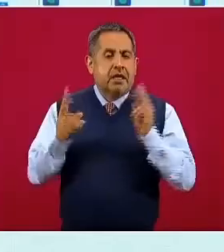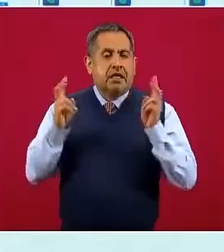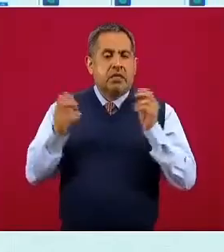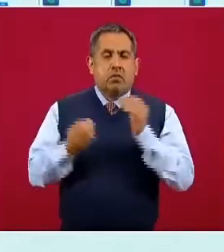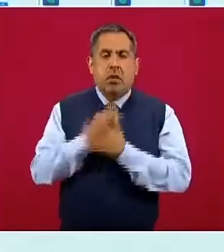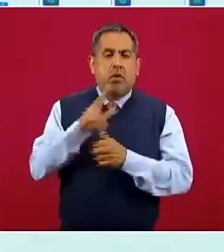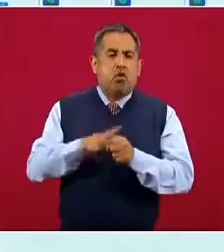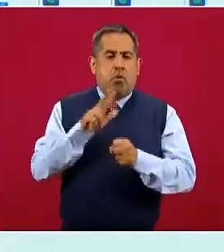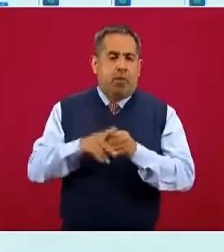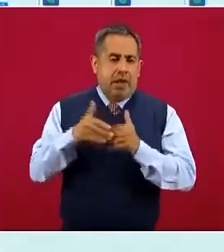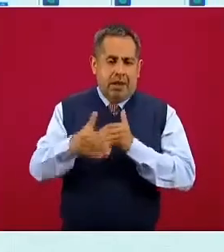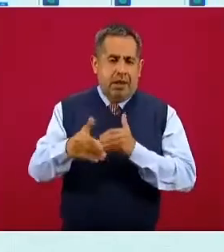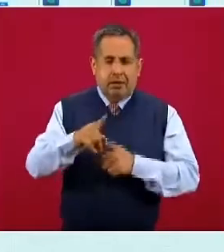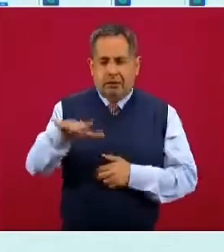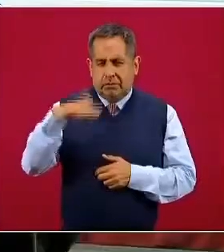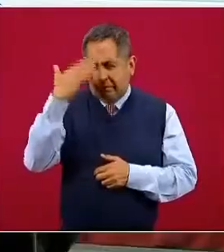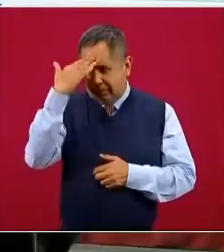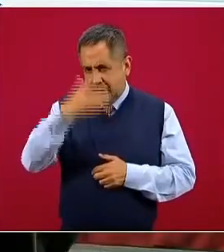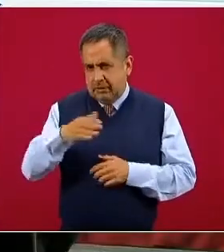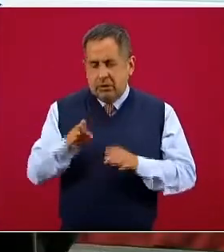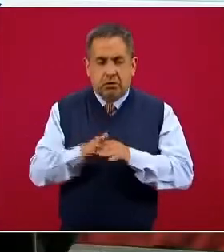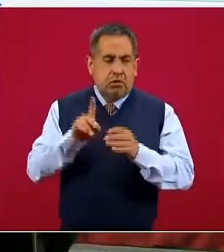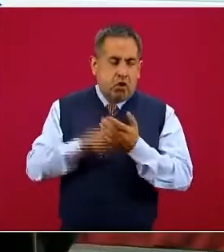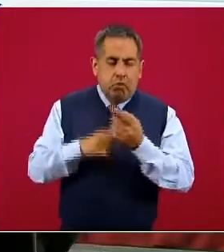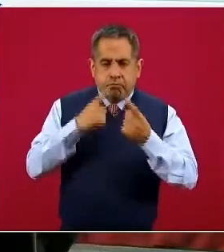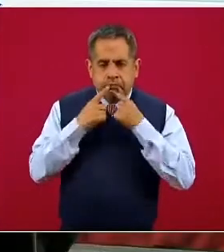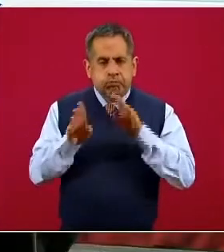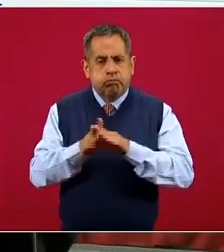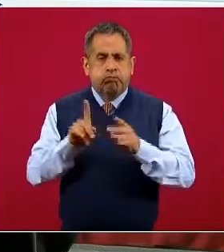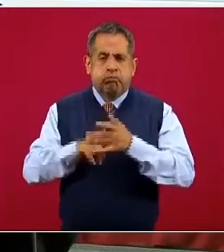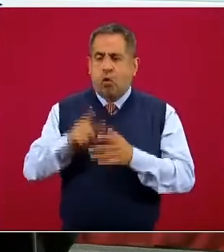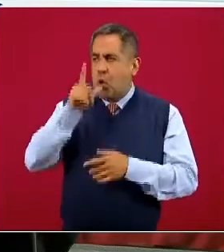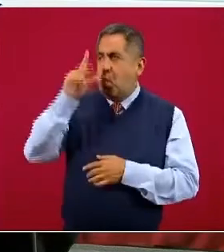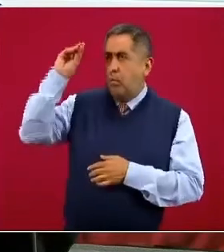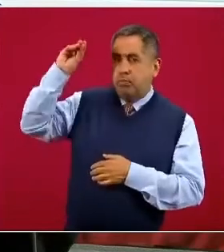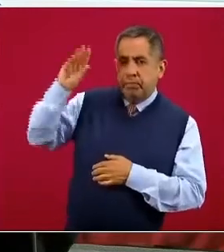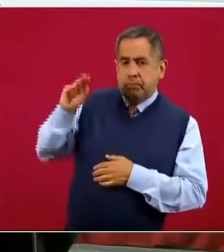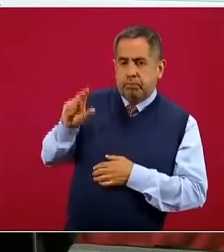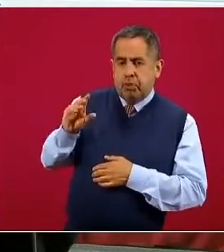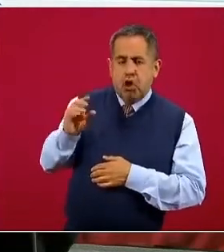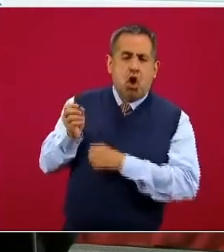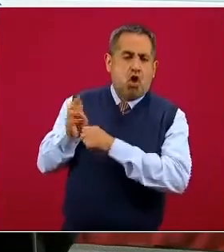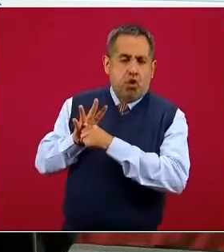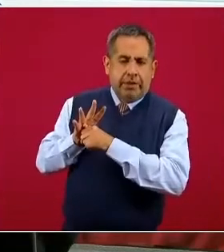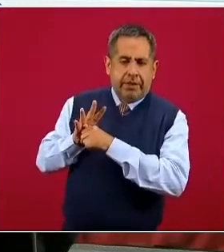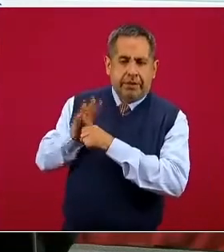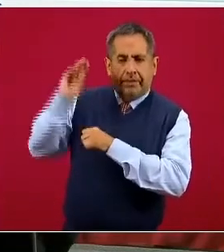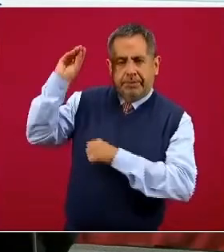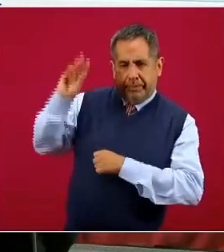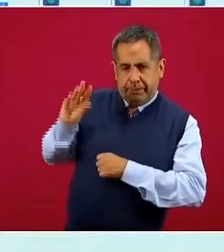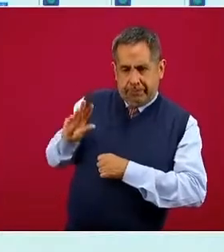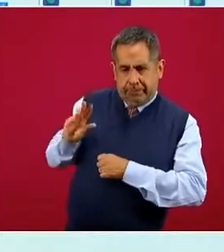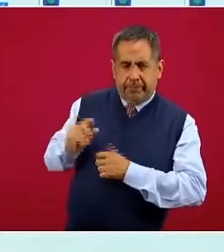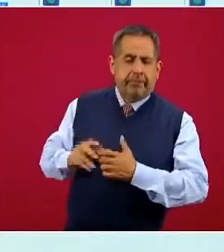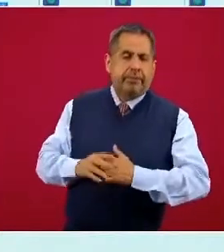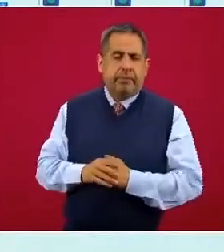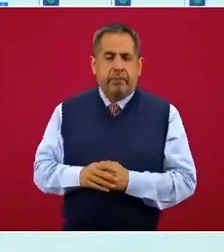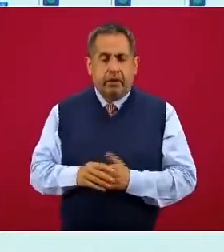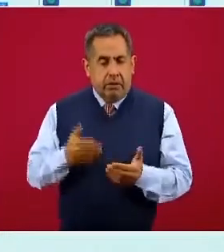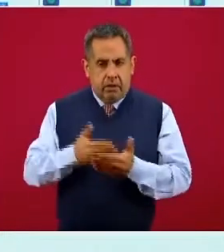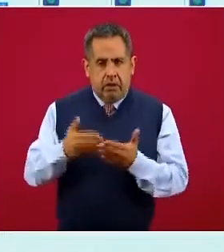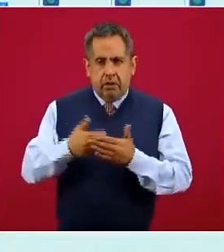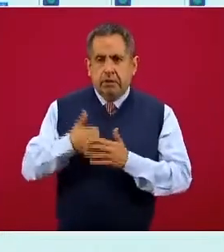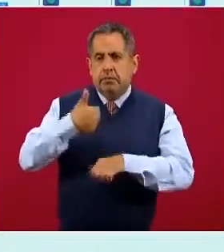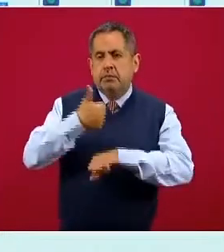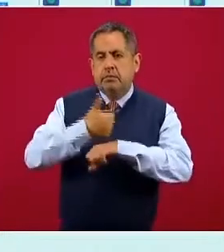ustedes saben se caracteriza por las actividades del semáforo de riesgo COVID. Estamos iniciando ya el 6º mes, que es el